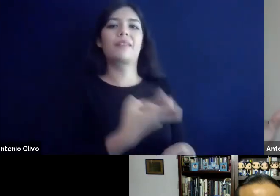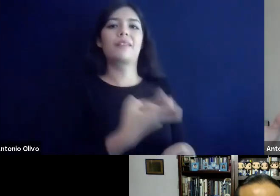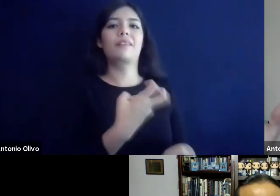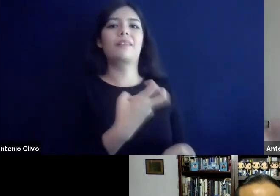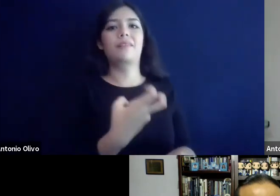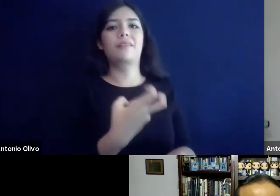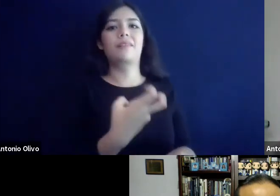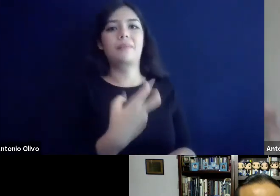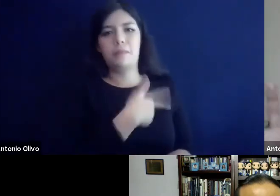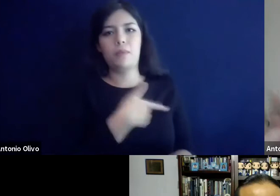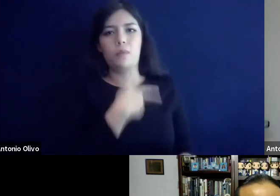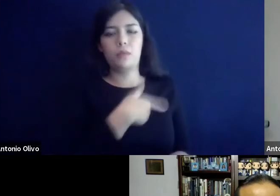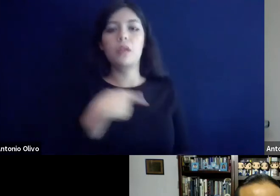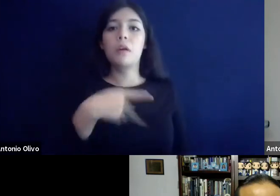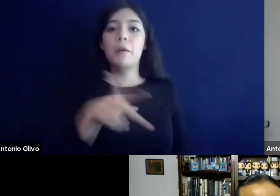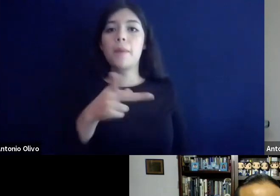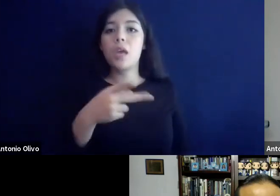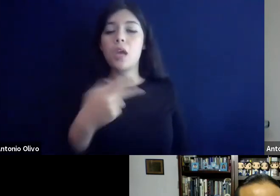gente.